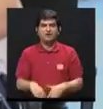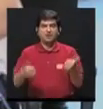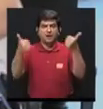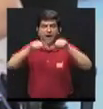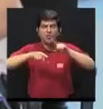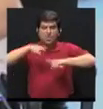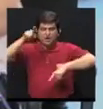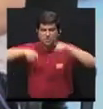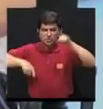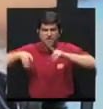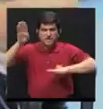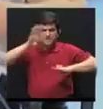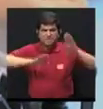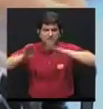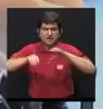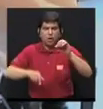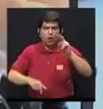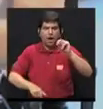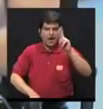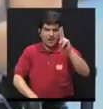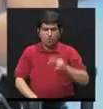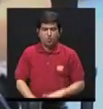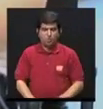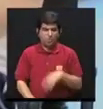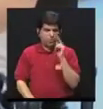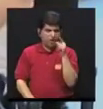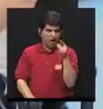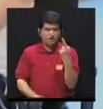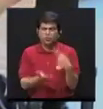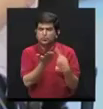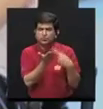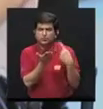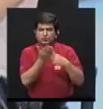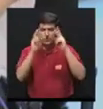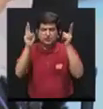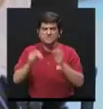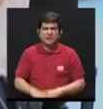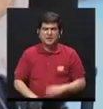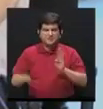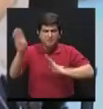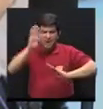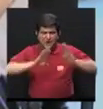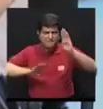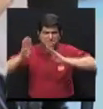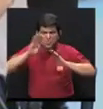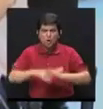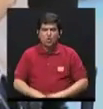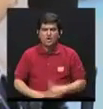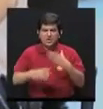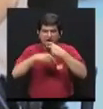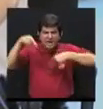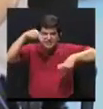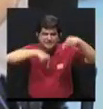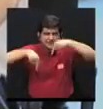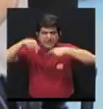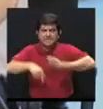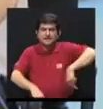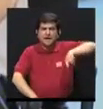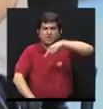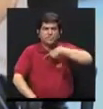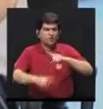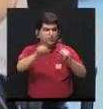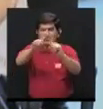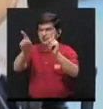Biológica de Naciones Unidas va a discutir el tema de la biología sintética y nosotros y muchos otros